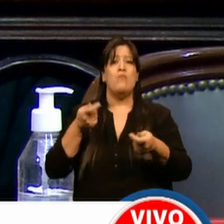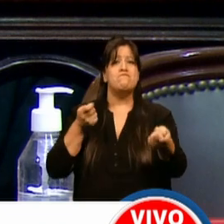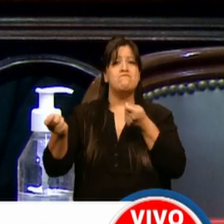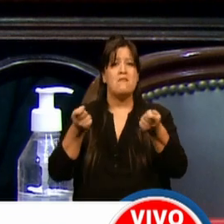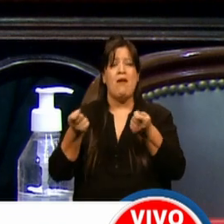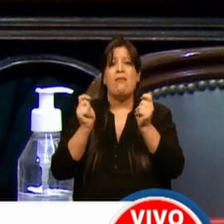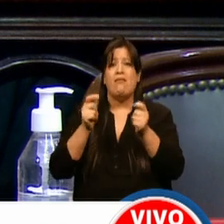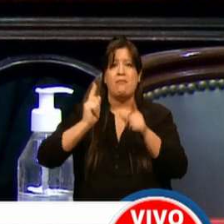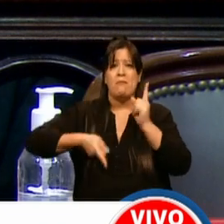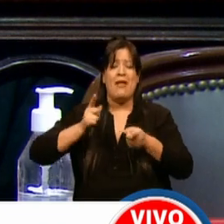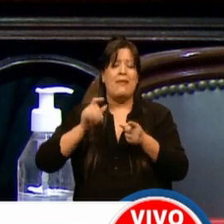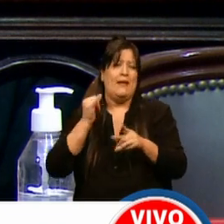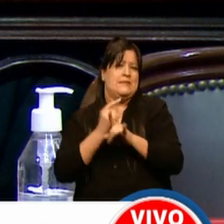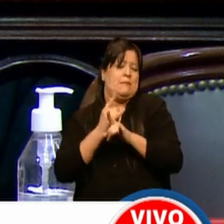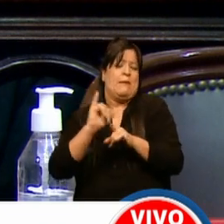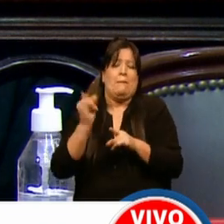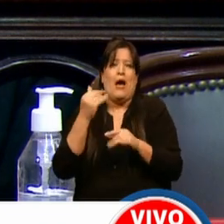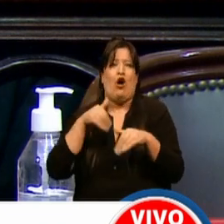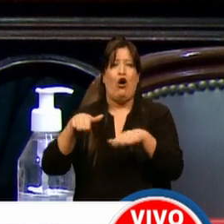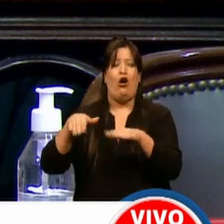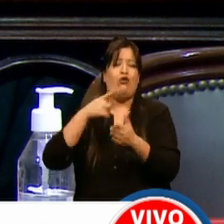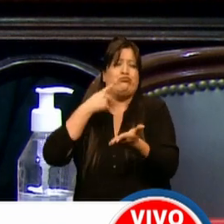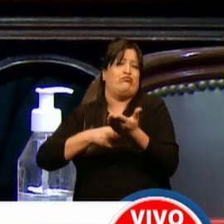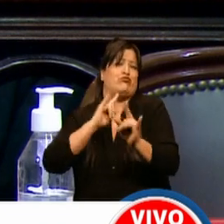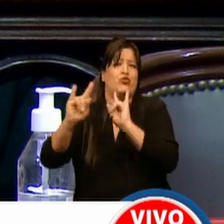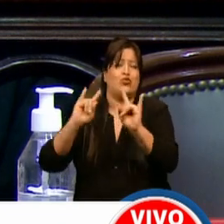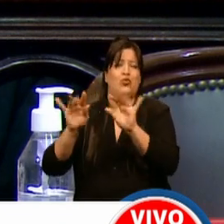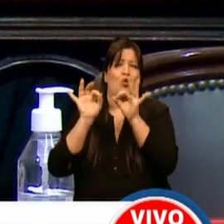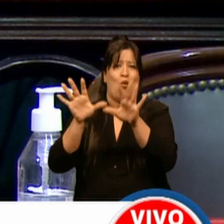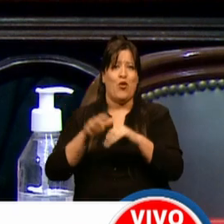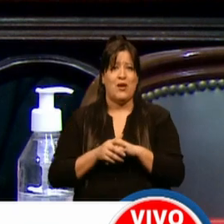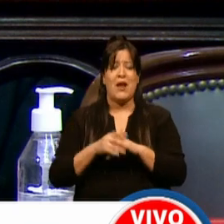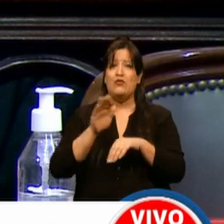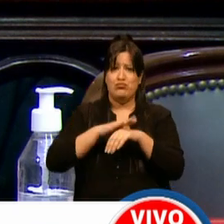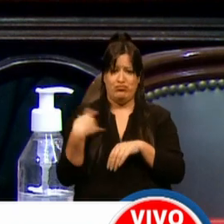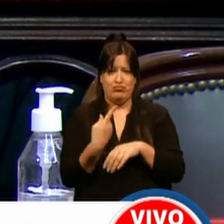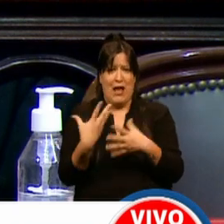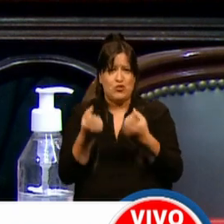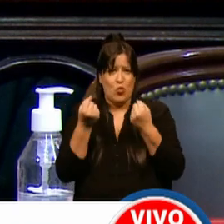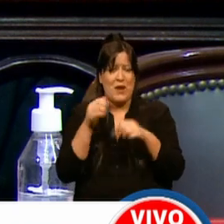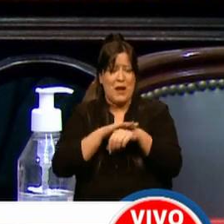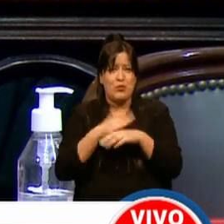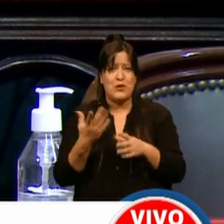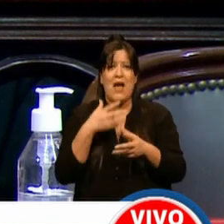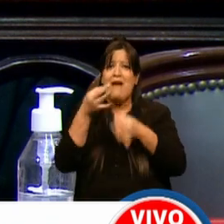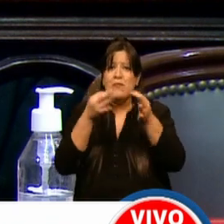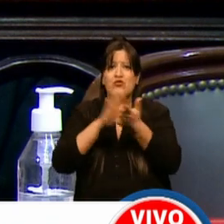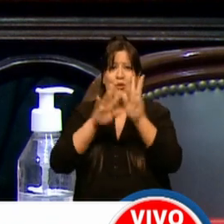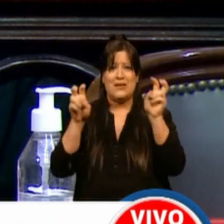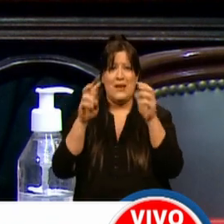siempre les convino dejar el sistema de la discrecionalidad hagámonos cargo hablemos de